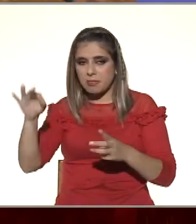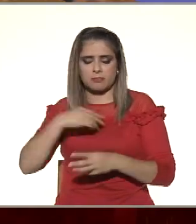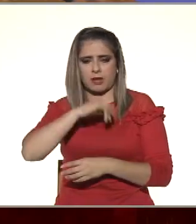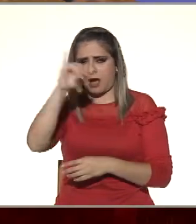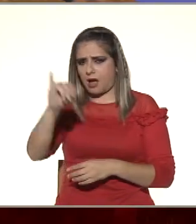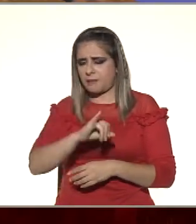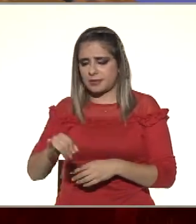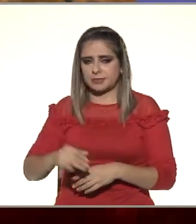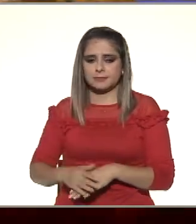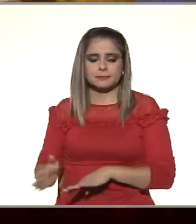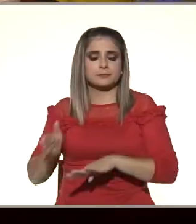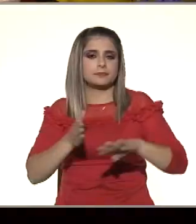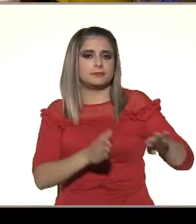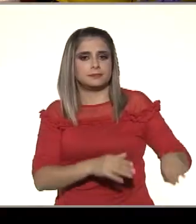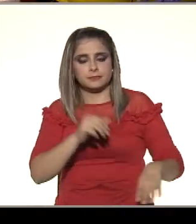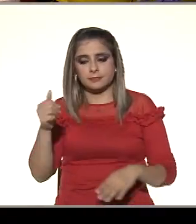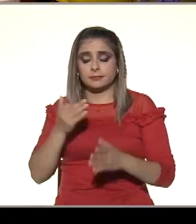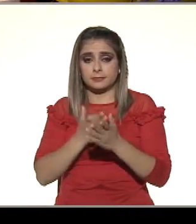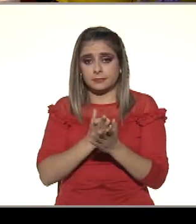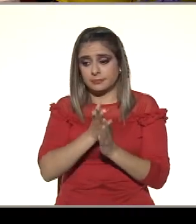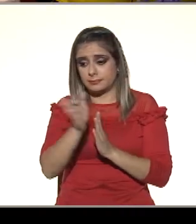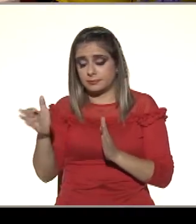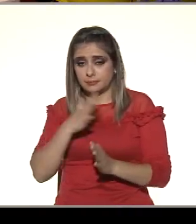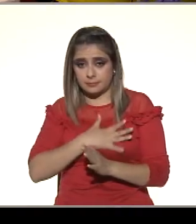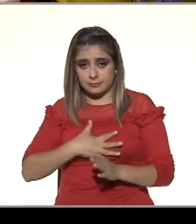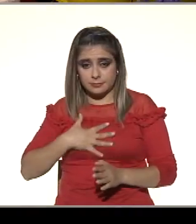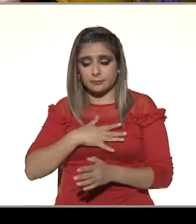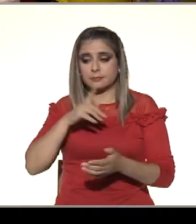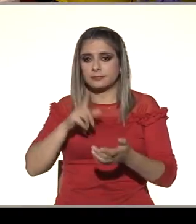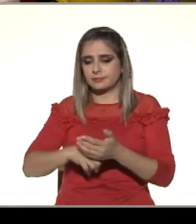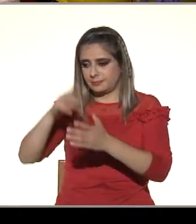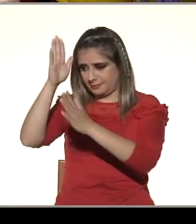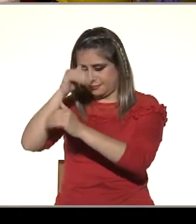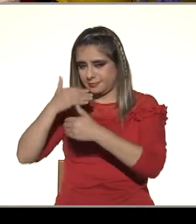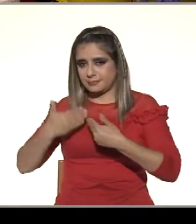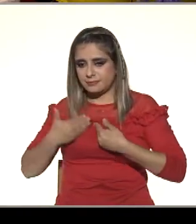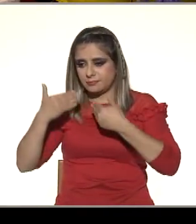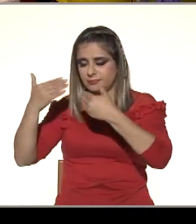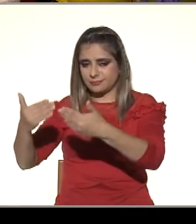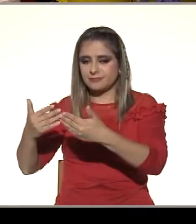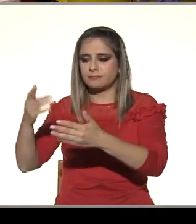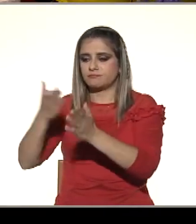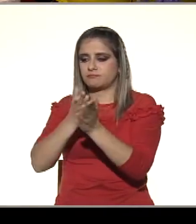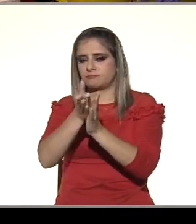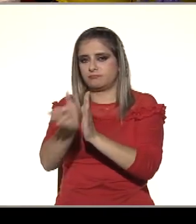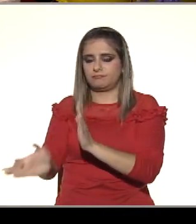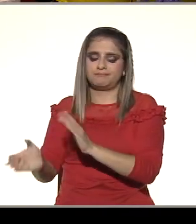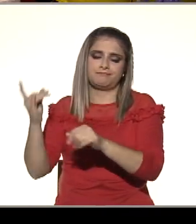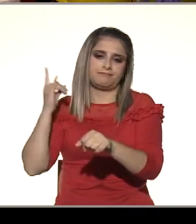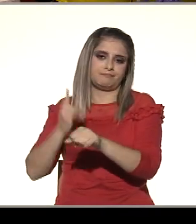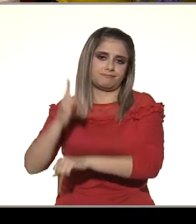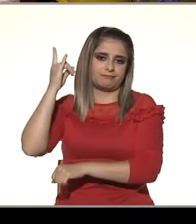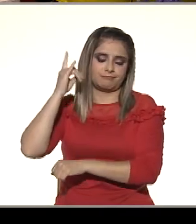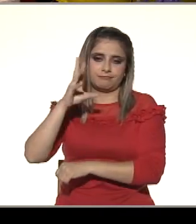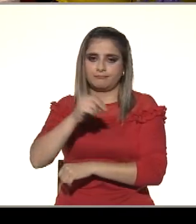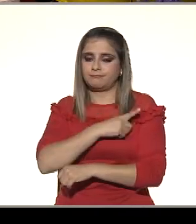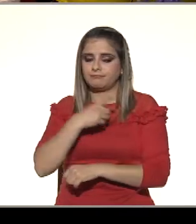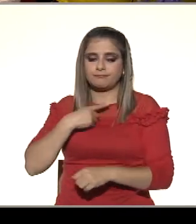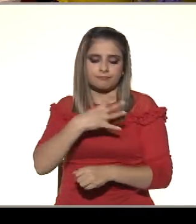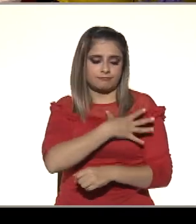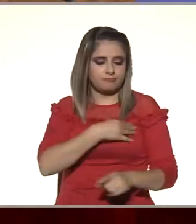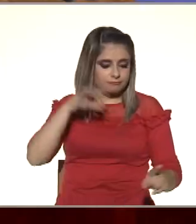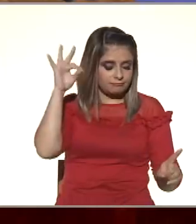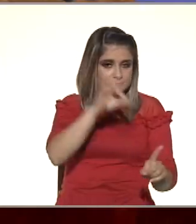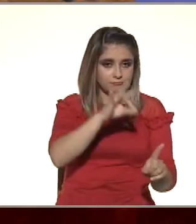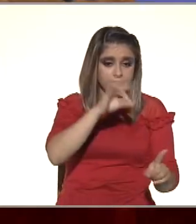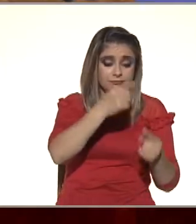dice Artemanus Artes, la infidelidad destruye el pacto de confianza y el amor en la pareja. Considero que no se debe involucrar a los hijos,